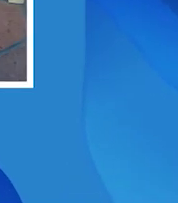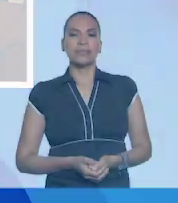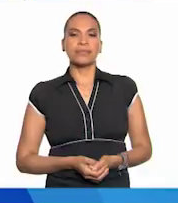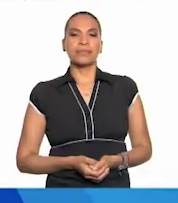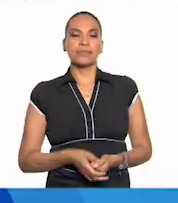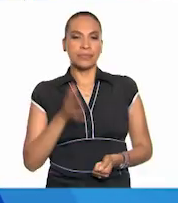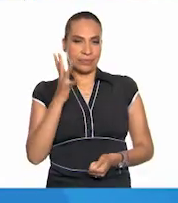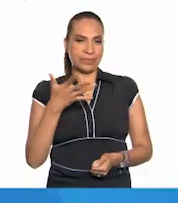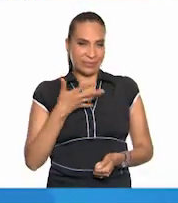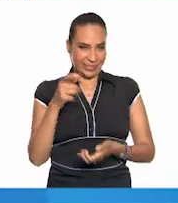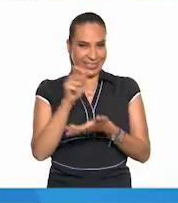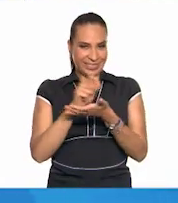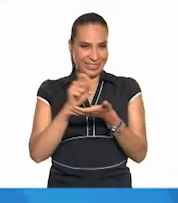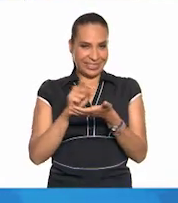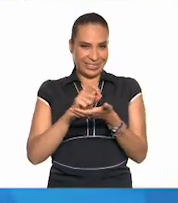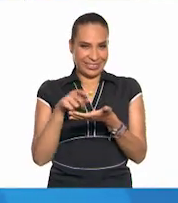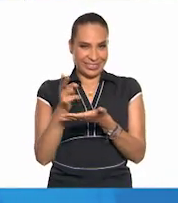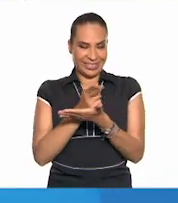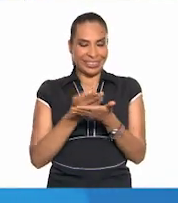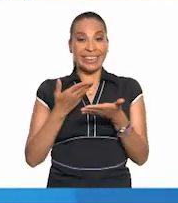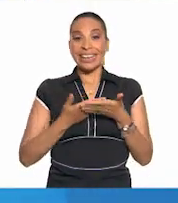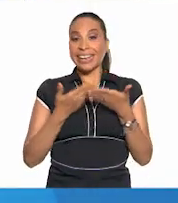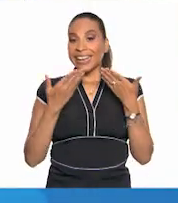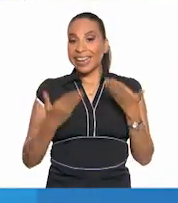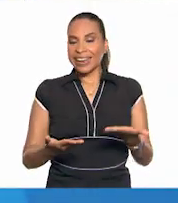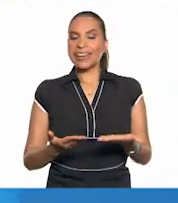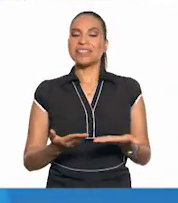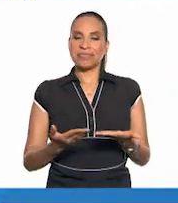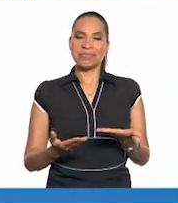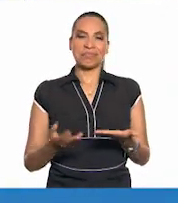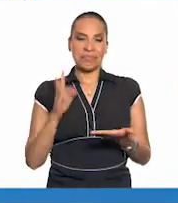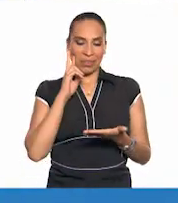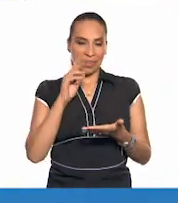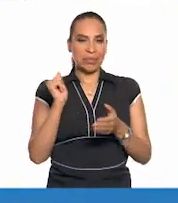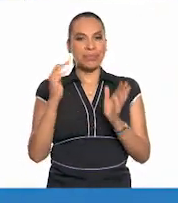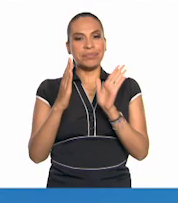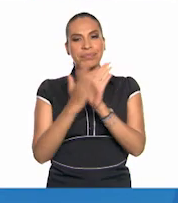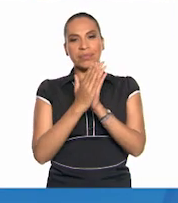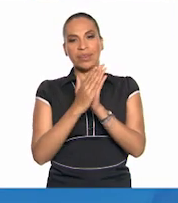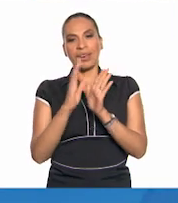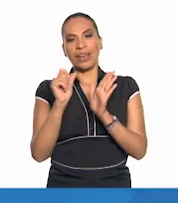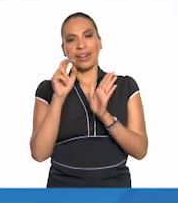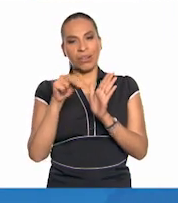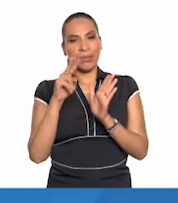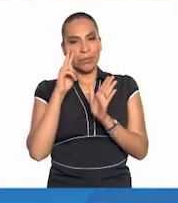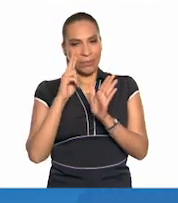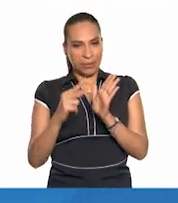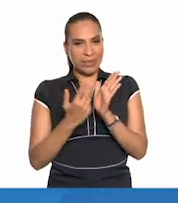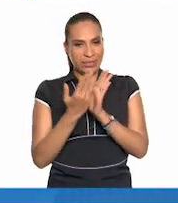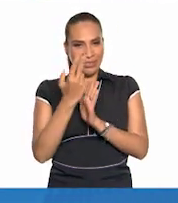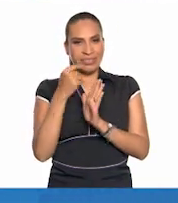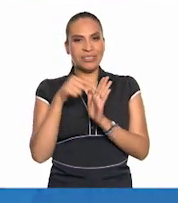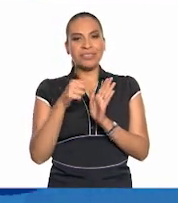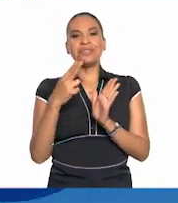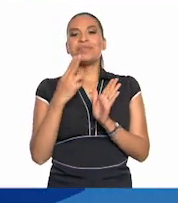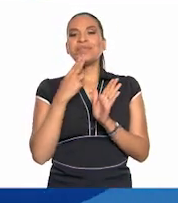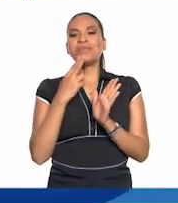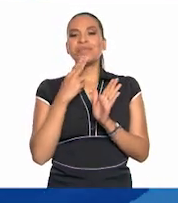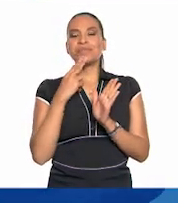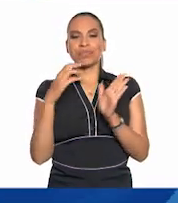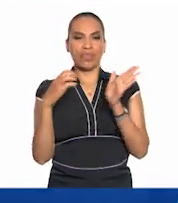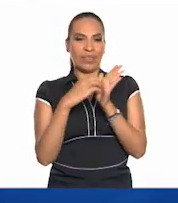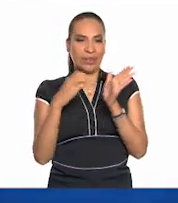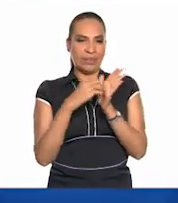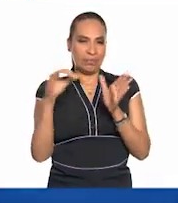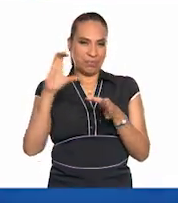Ya tengo coloreados mis personajes. Ahora les voy a poner cartón para que estén rígidos. Y para eso voy a utilizar mi